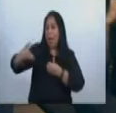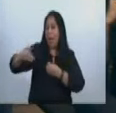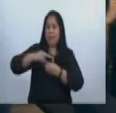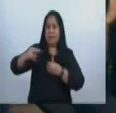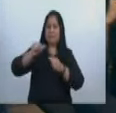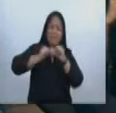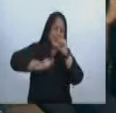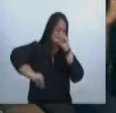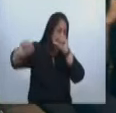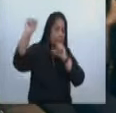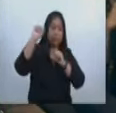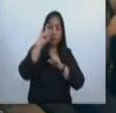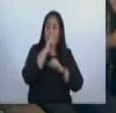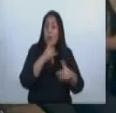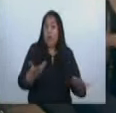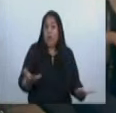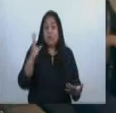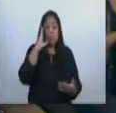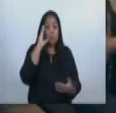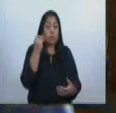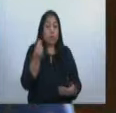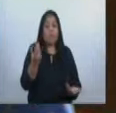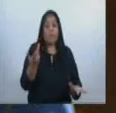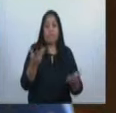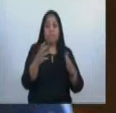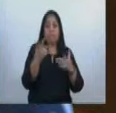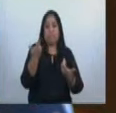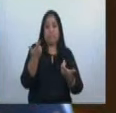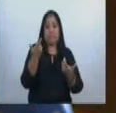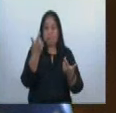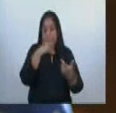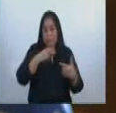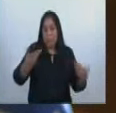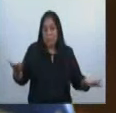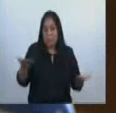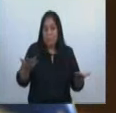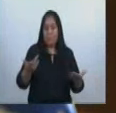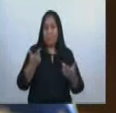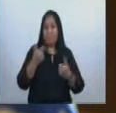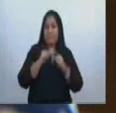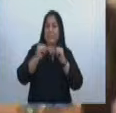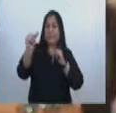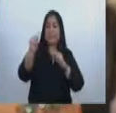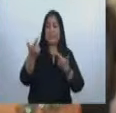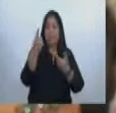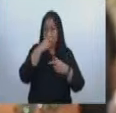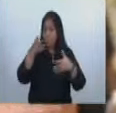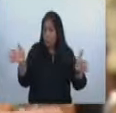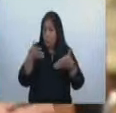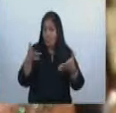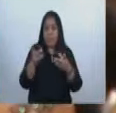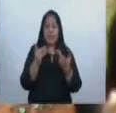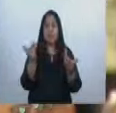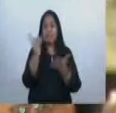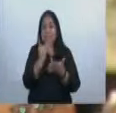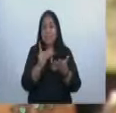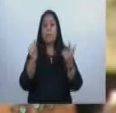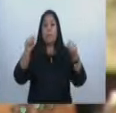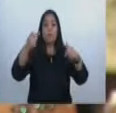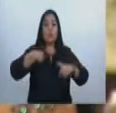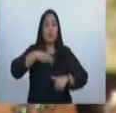muy alejadas porque la rentabilidad es precaria pero nosotros tenemos ahora Estamos diseñando un plan de